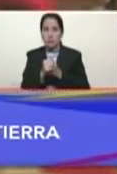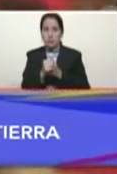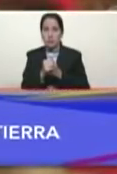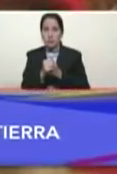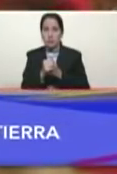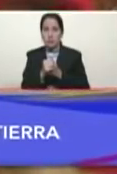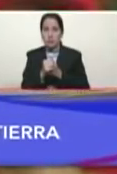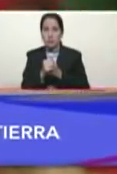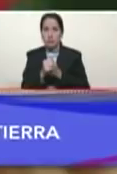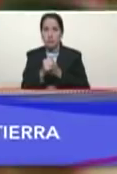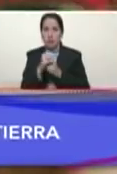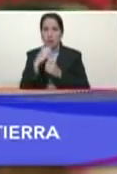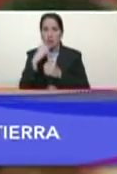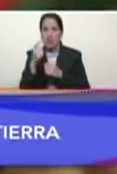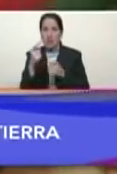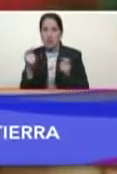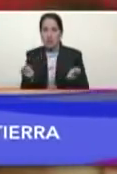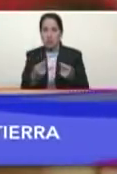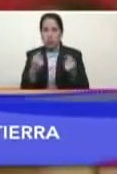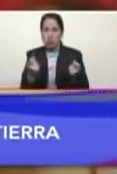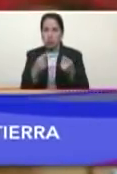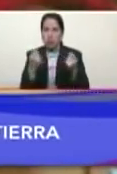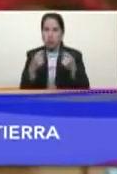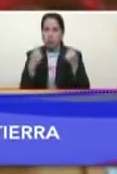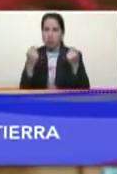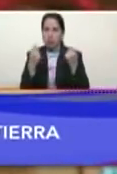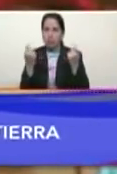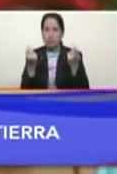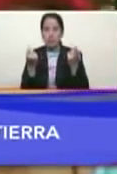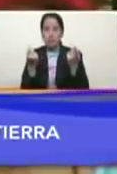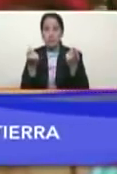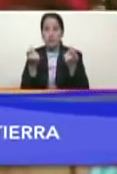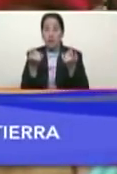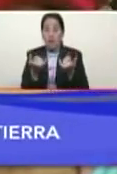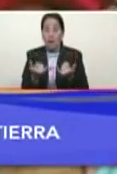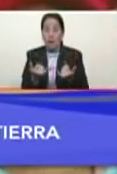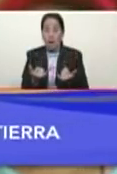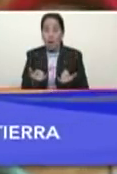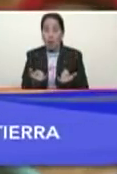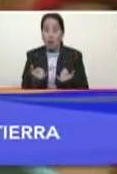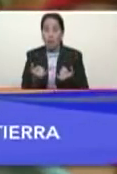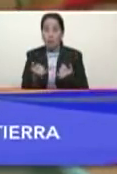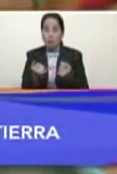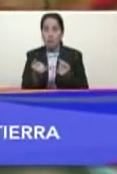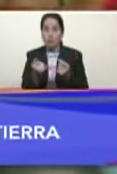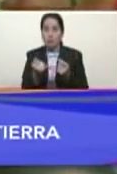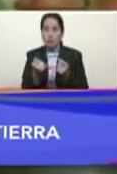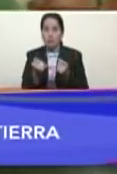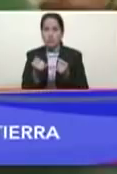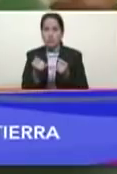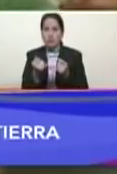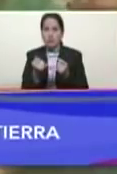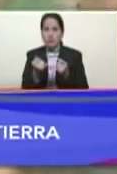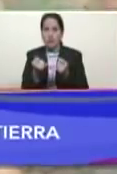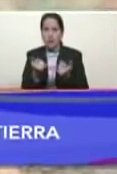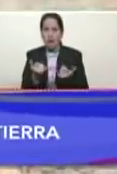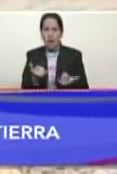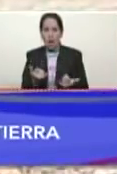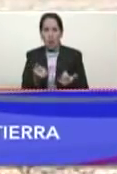Por ahí salió la consigna, pues. Ahora, estamos en ese camino y